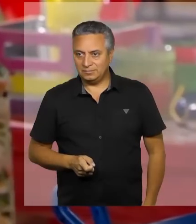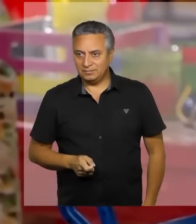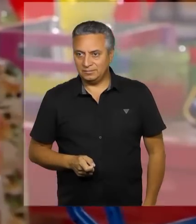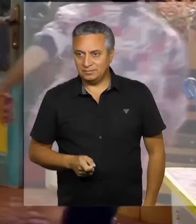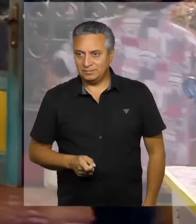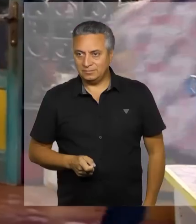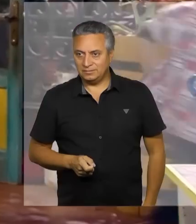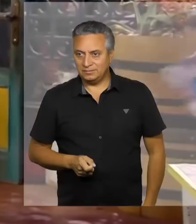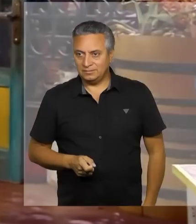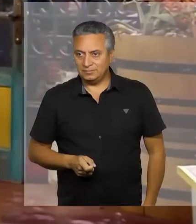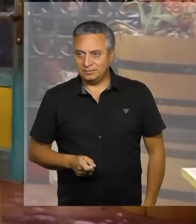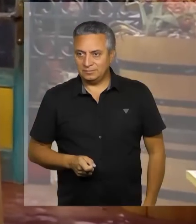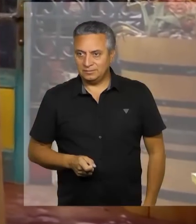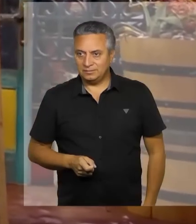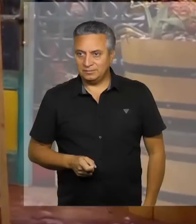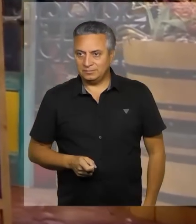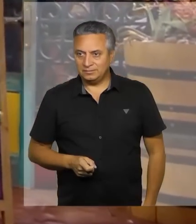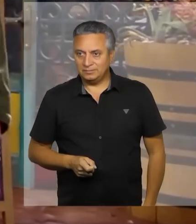Bueno.